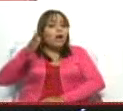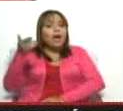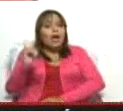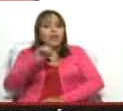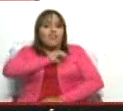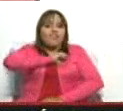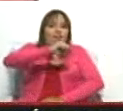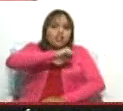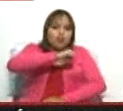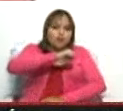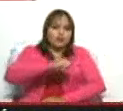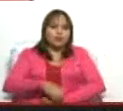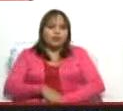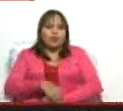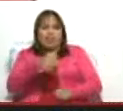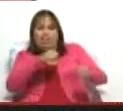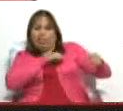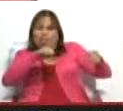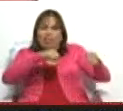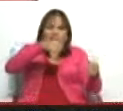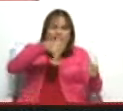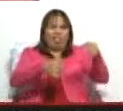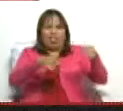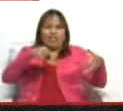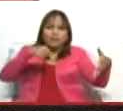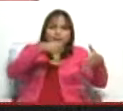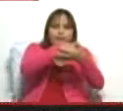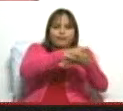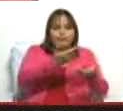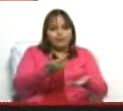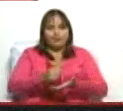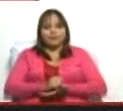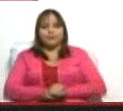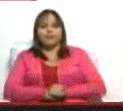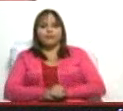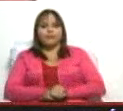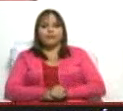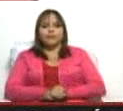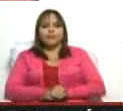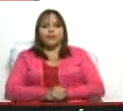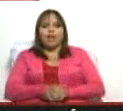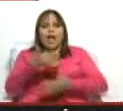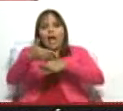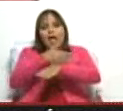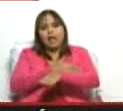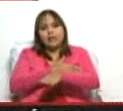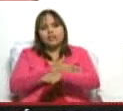un infarto, perdió el control y chocó el vehículo, pues. Buen compañero,